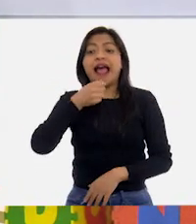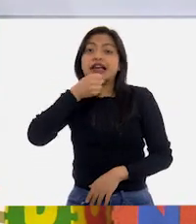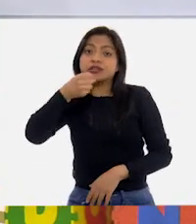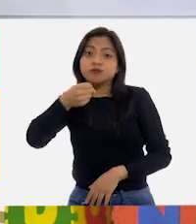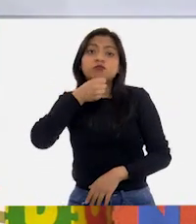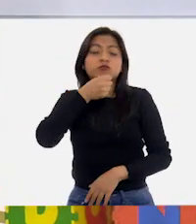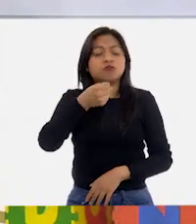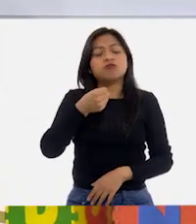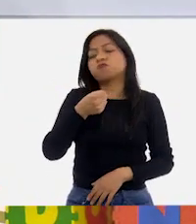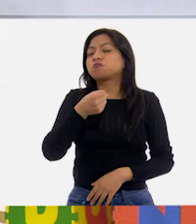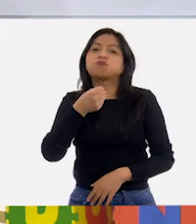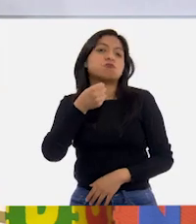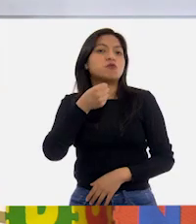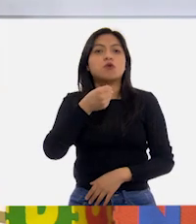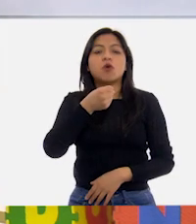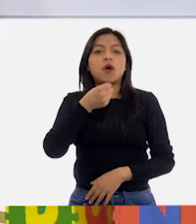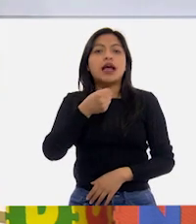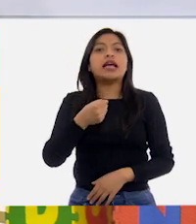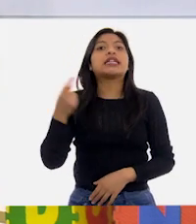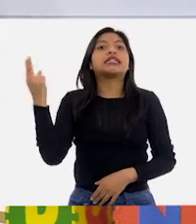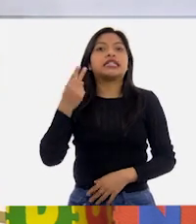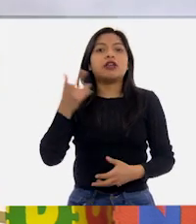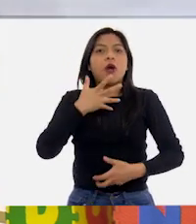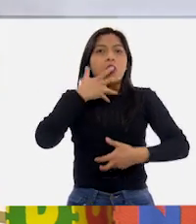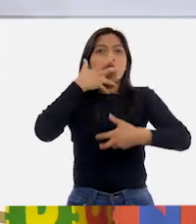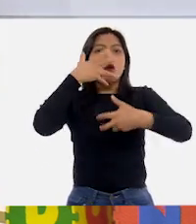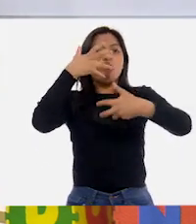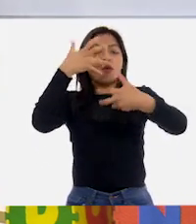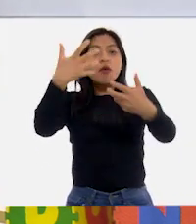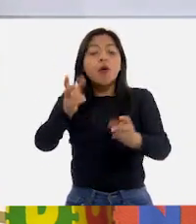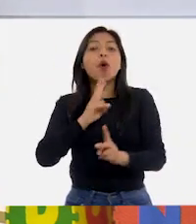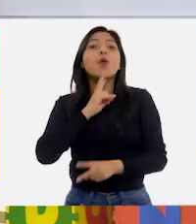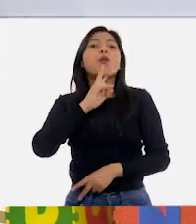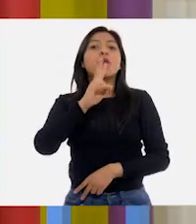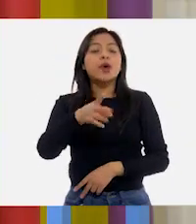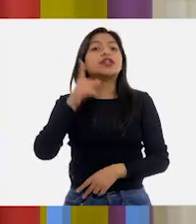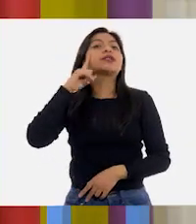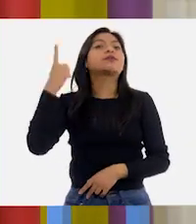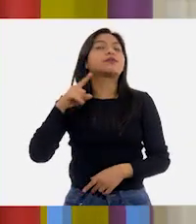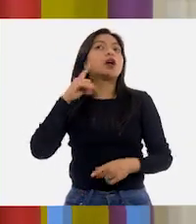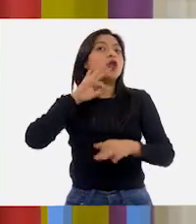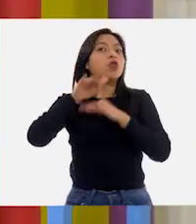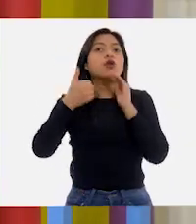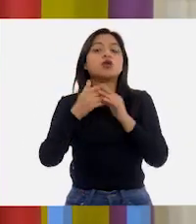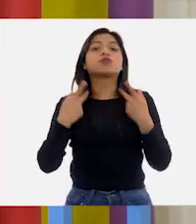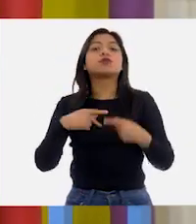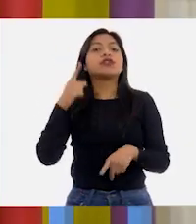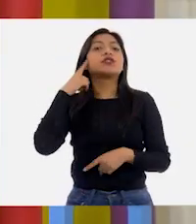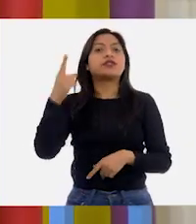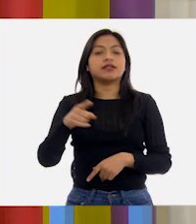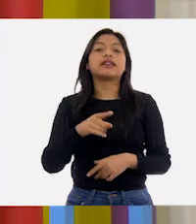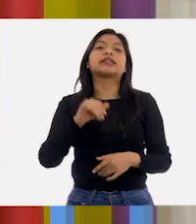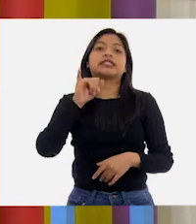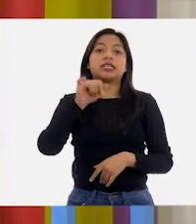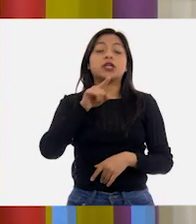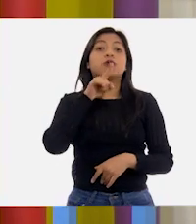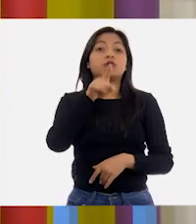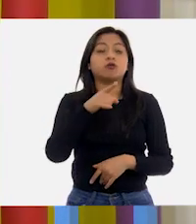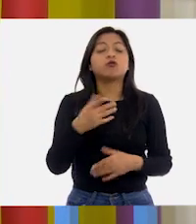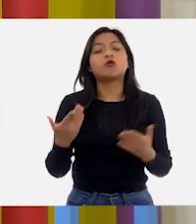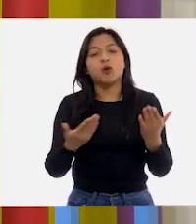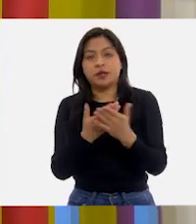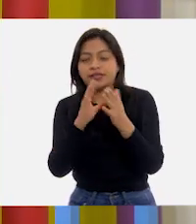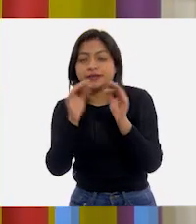para proyectar la voz, sino que se escucha así en todo el teatro. Y eso se los tengo que compartir, niñas y niños, cuando ustedes están